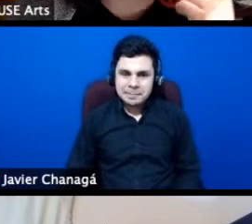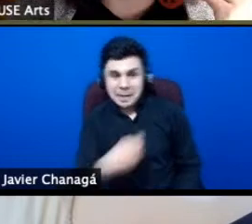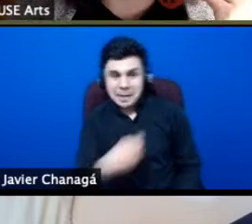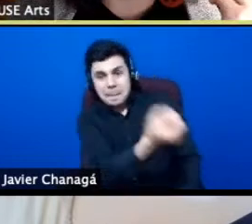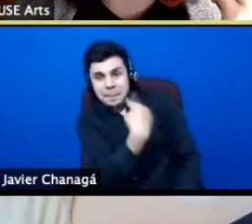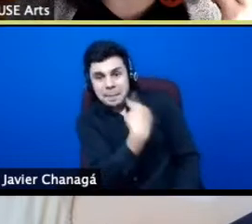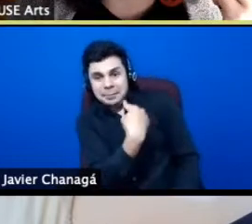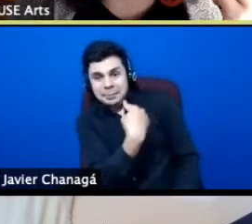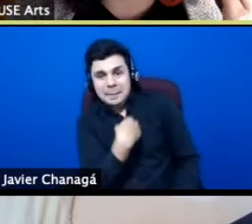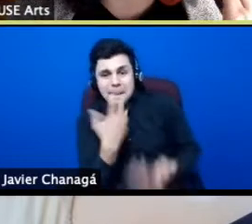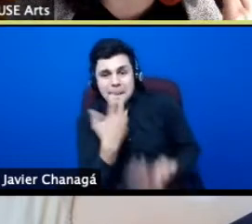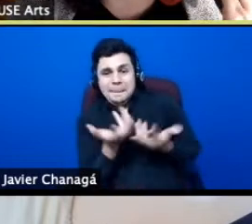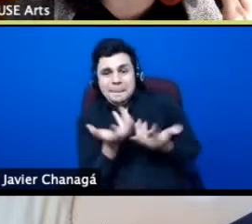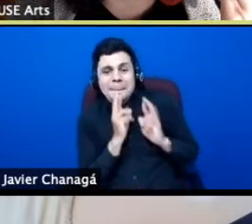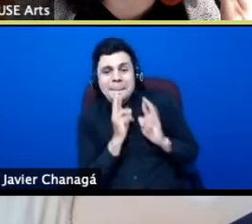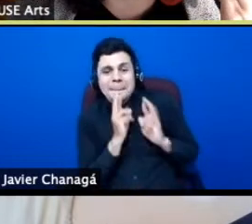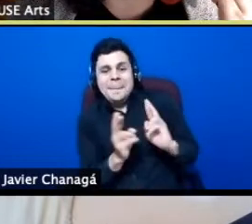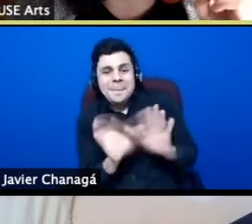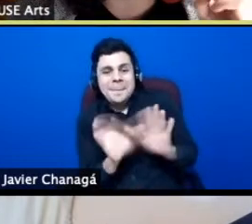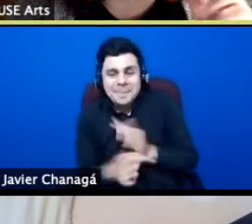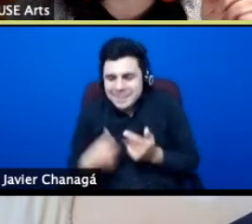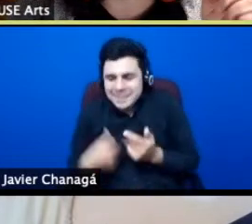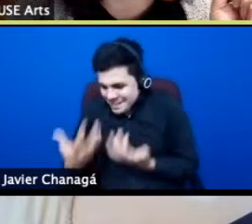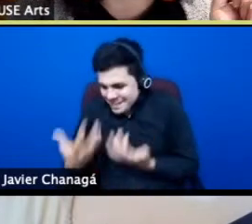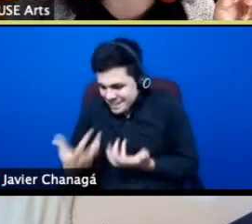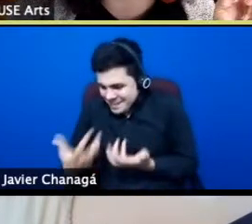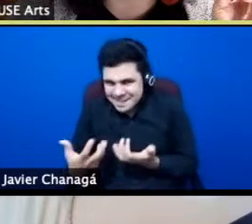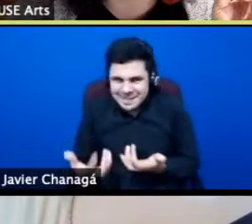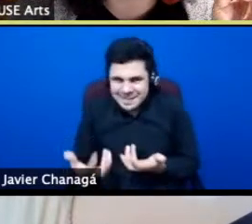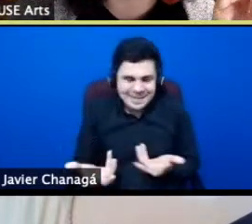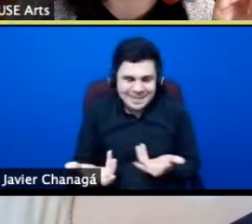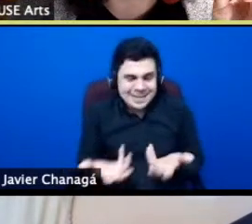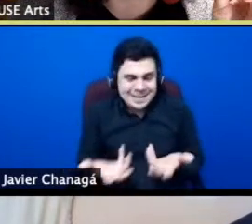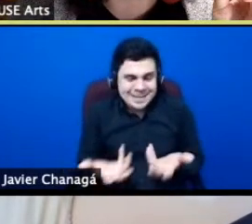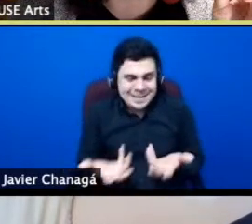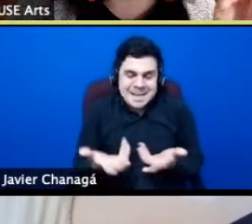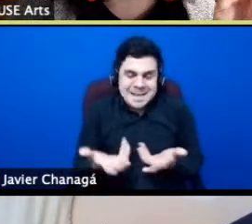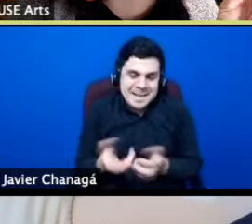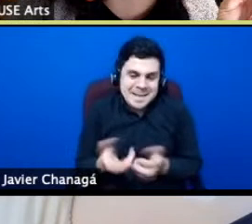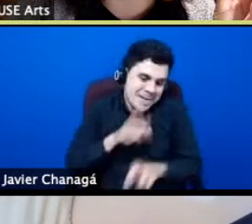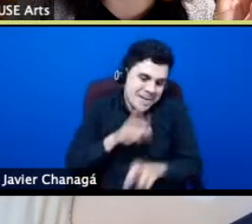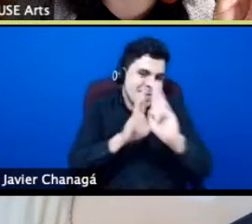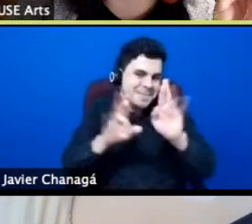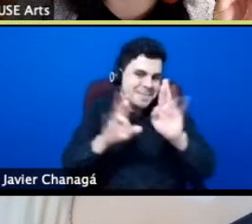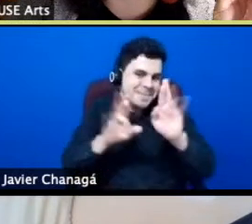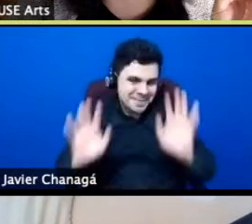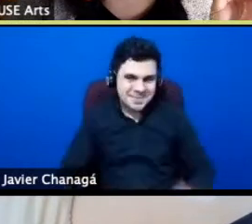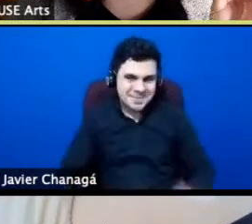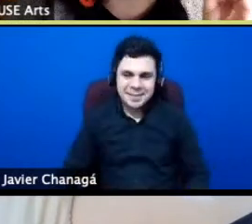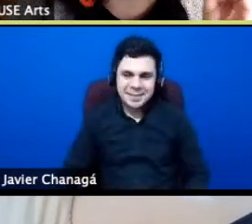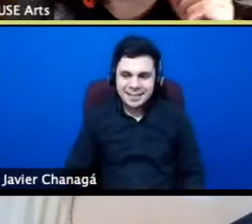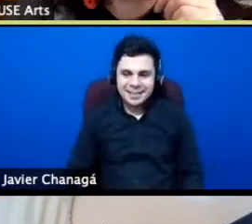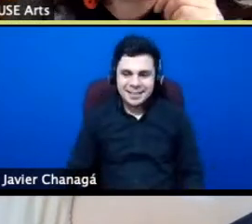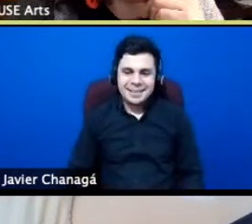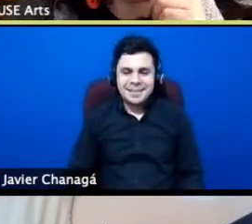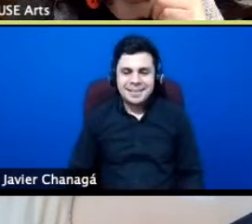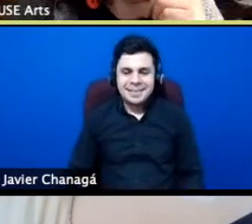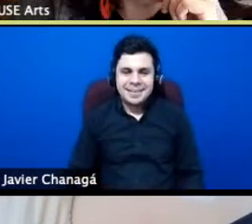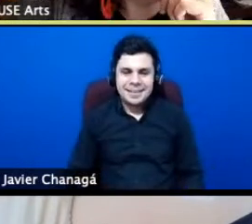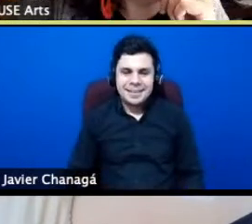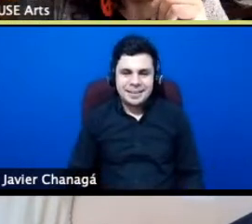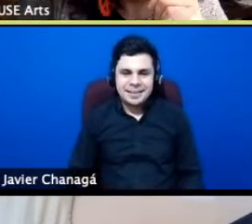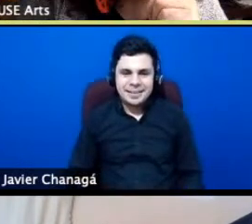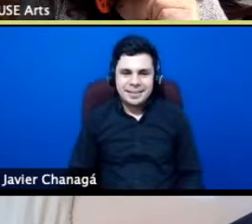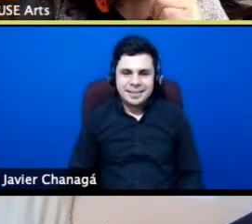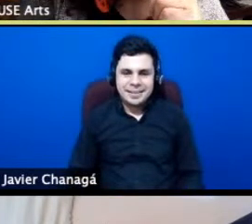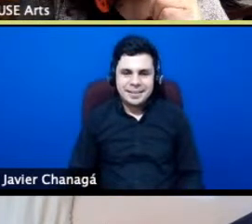that I didn't have an answer because I didn't have that question before, but anyway, I'm going to try to answer it.